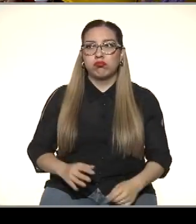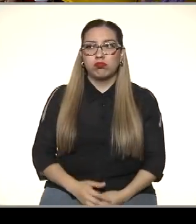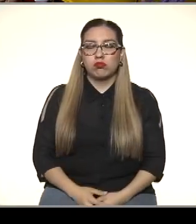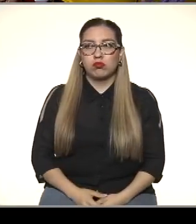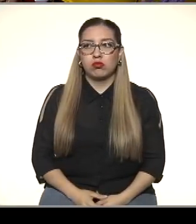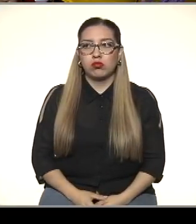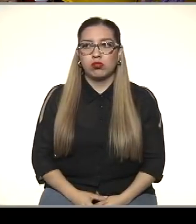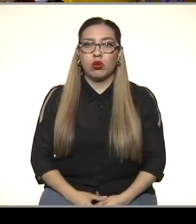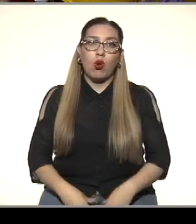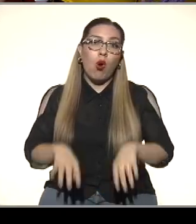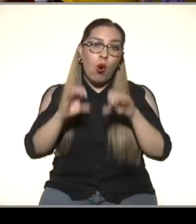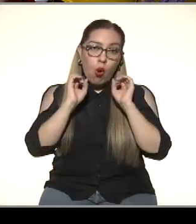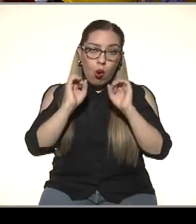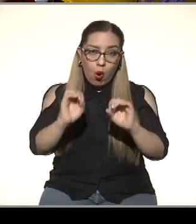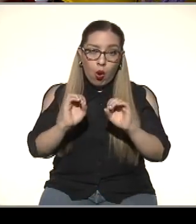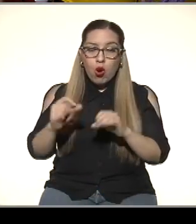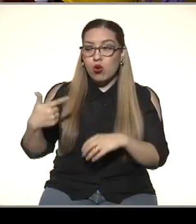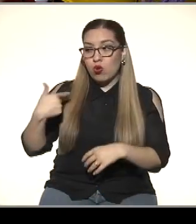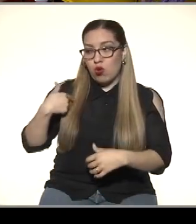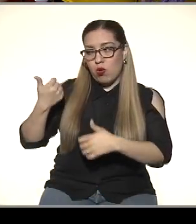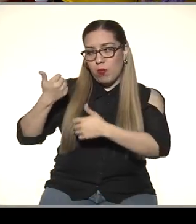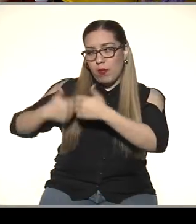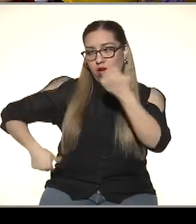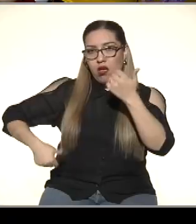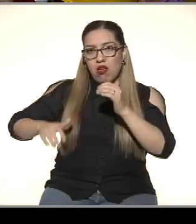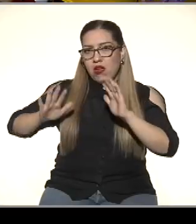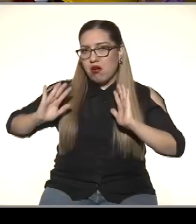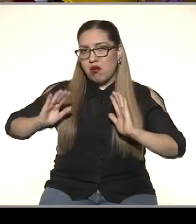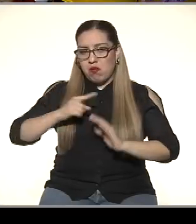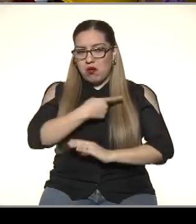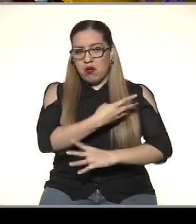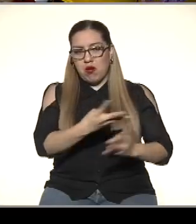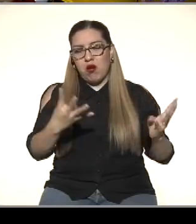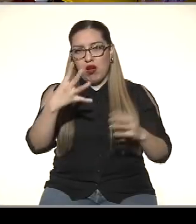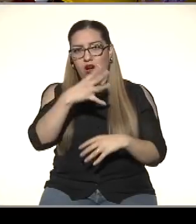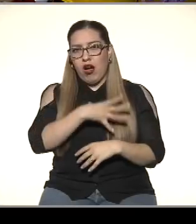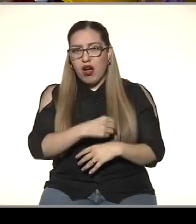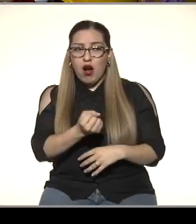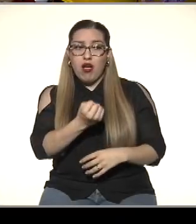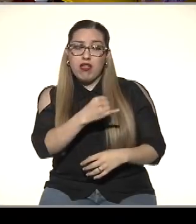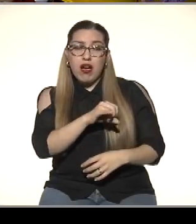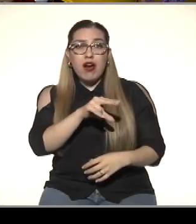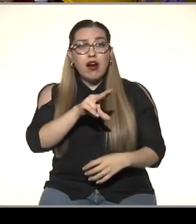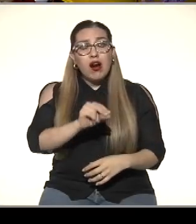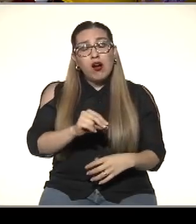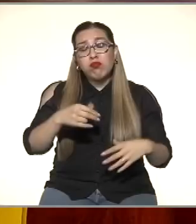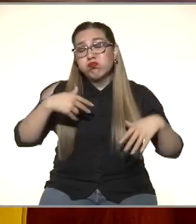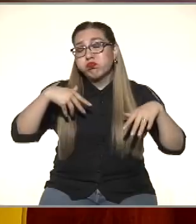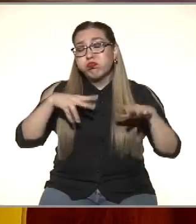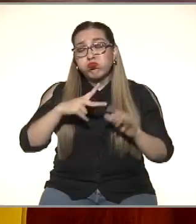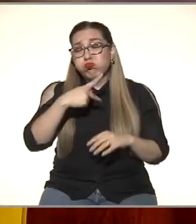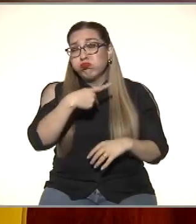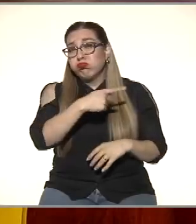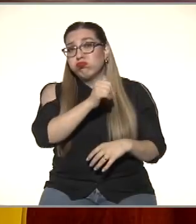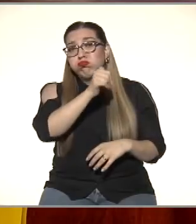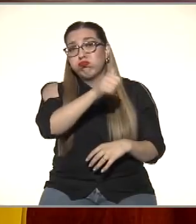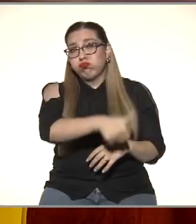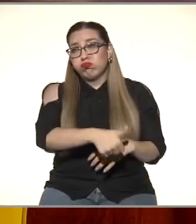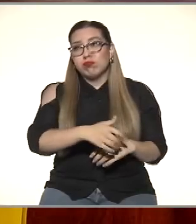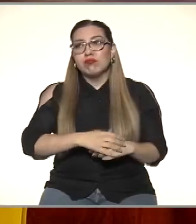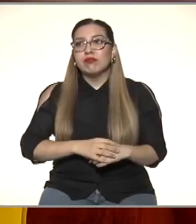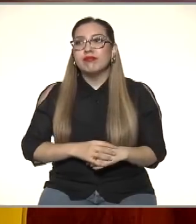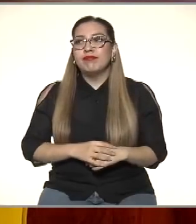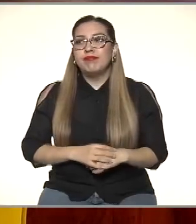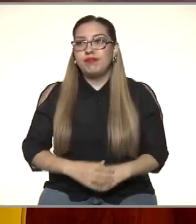es una decisión que yo tomo, aunque a mis hijos no les parezca. Claro, ¿no? O perdono, perdono. a pesar de que mis hijos crean que soy un